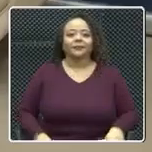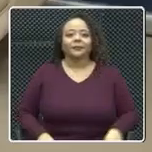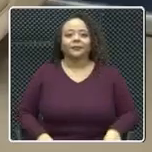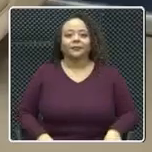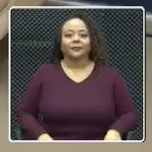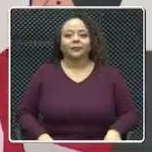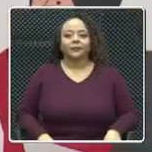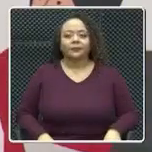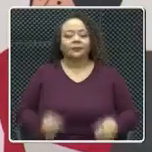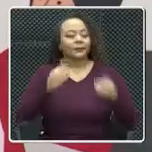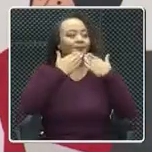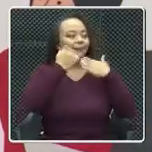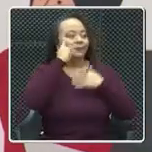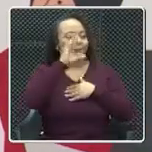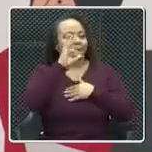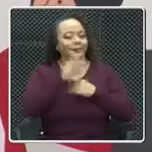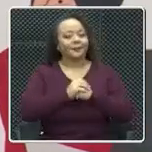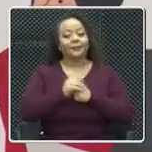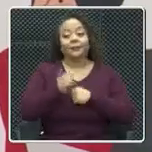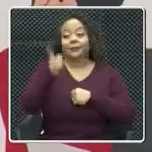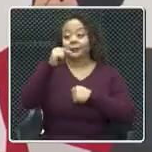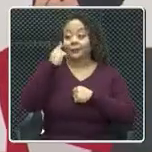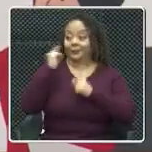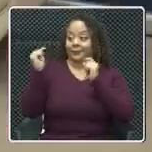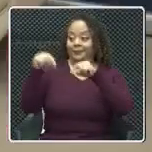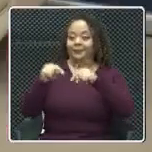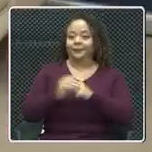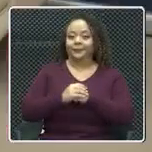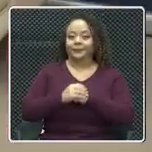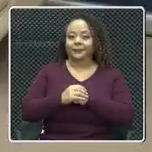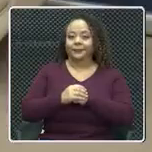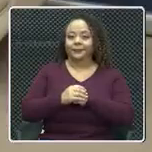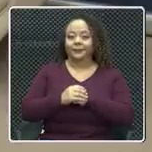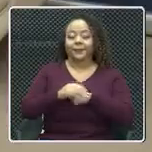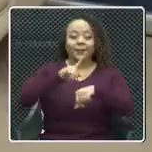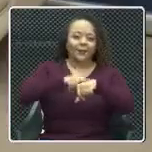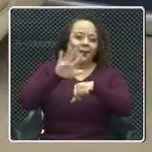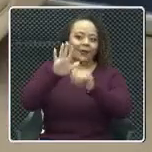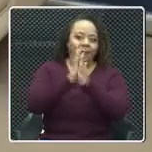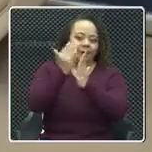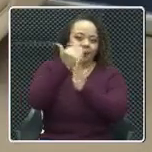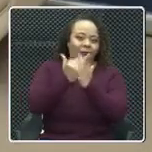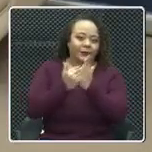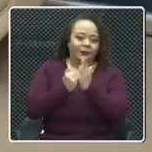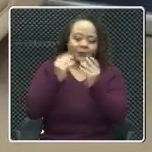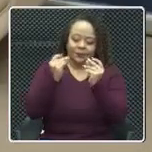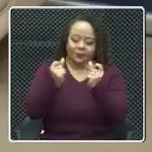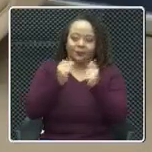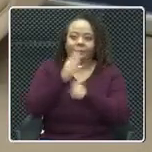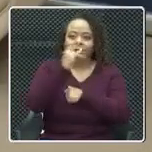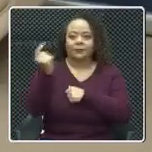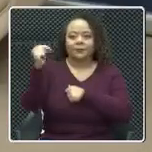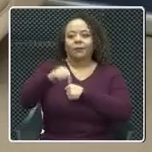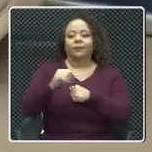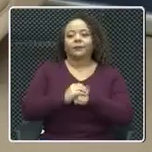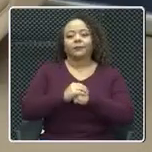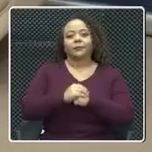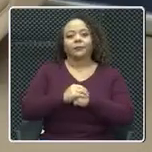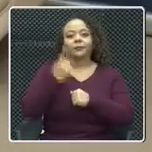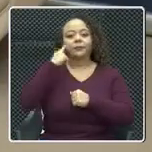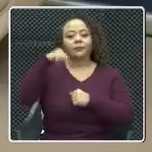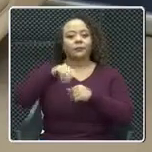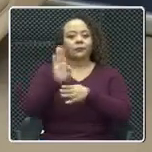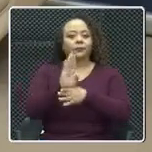Muchas gracias por la invitación. A ustedes por asistir, por hacer el espacio en sus agendas, ahí como rapidito, y venirse para